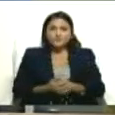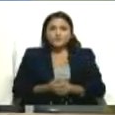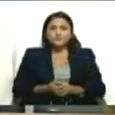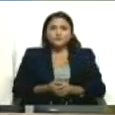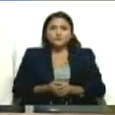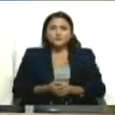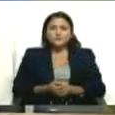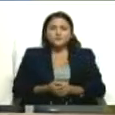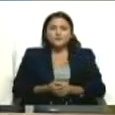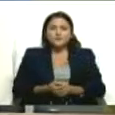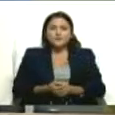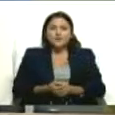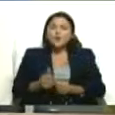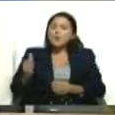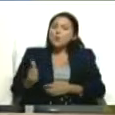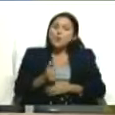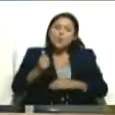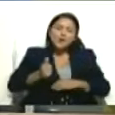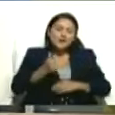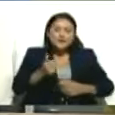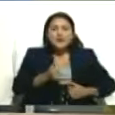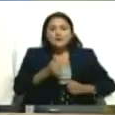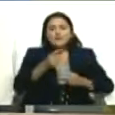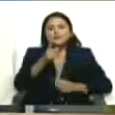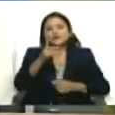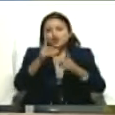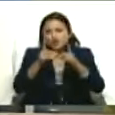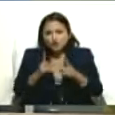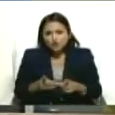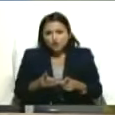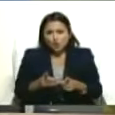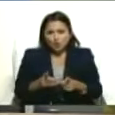cualquier decisión o acto